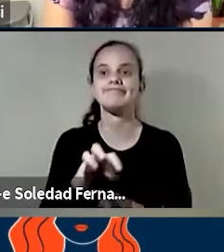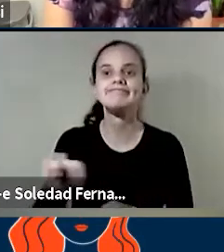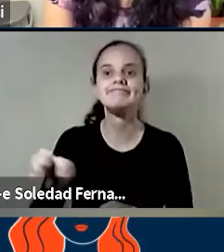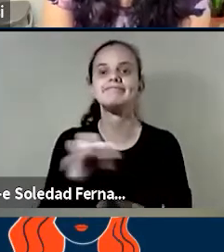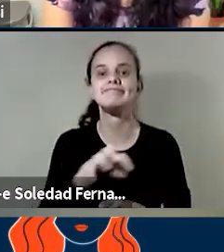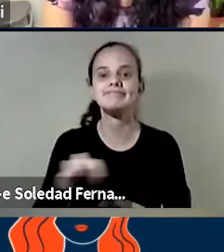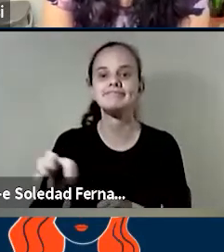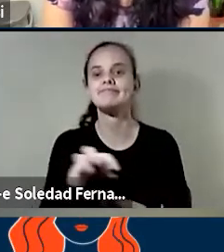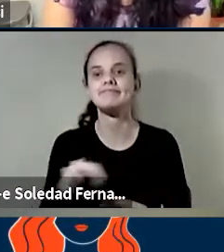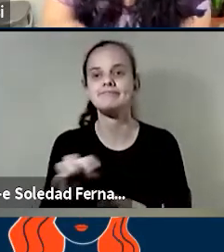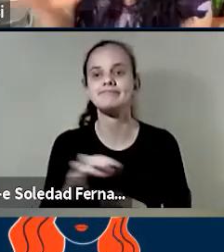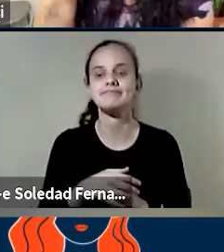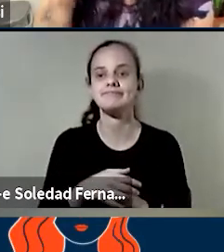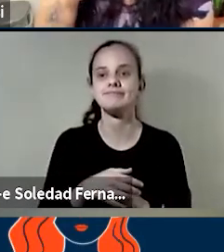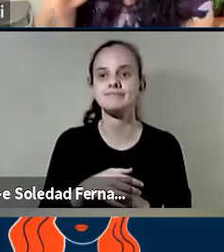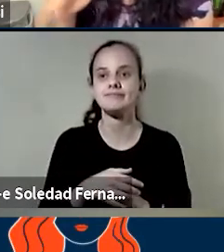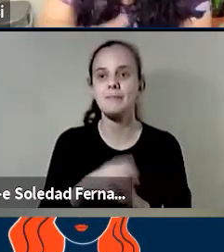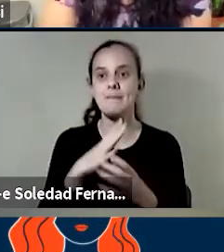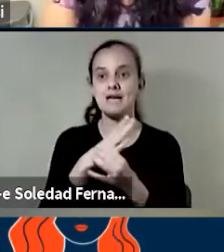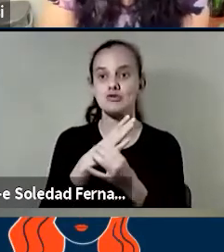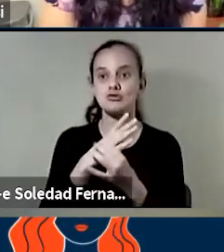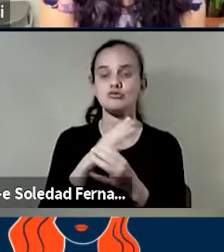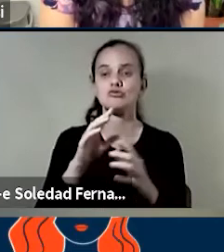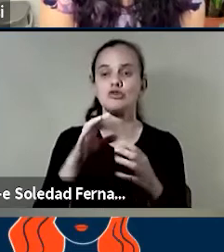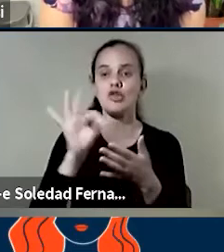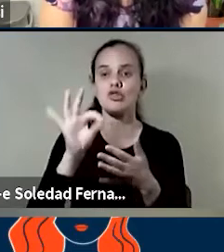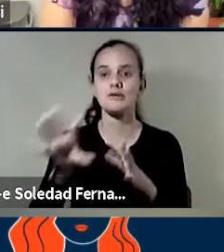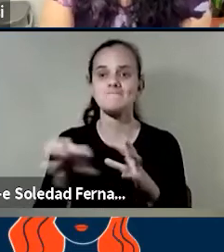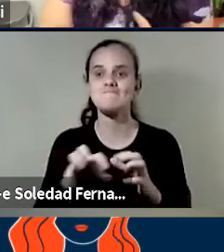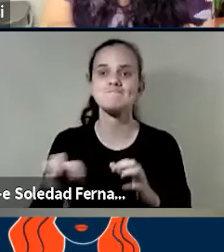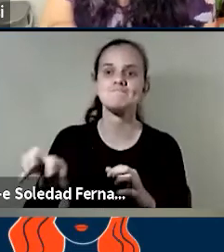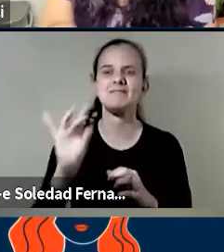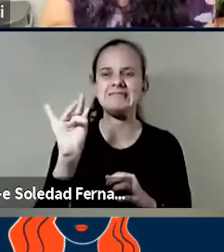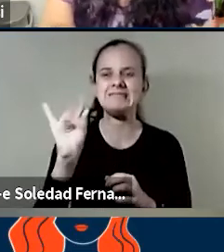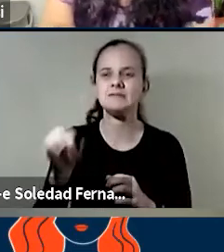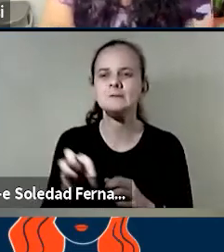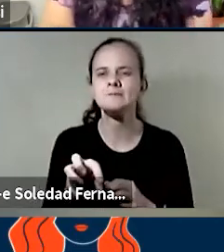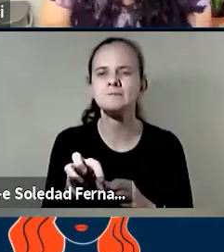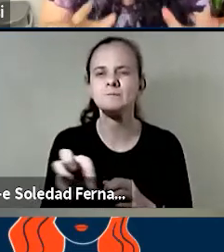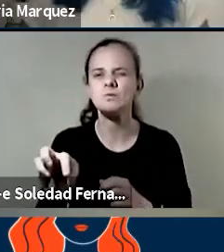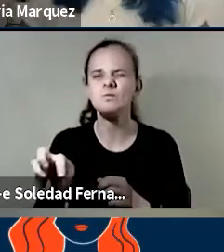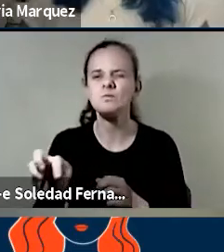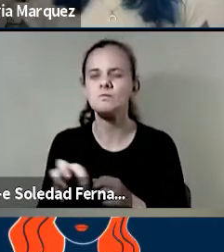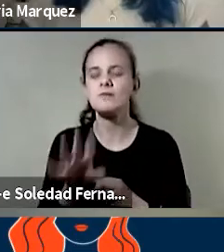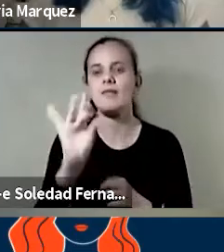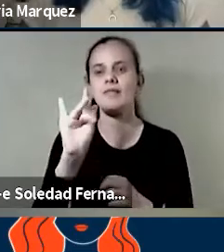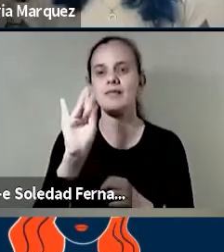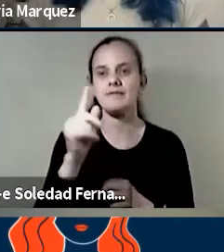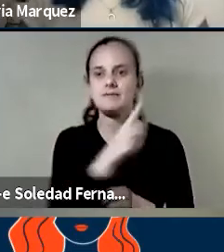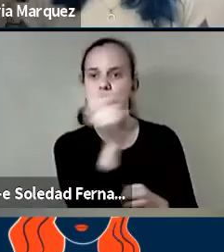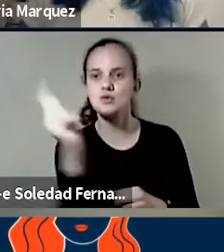tipo de discapacidad motriz, ¿sí? Cuando ya no tenemos, ahí Jimena lo dijo, personas con alguna dificultad motriz en las manos y